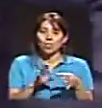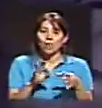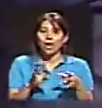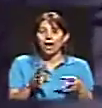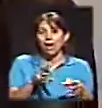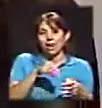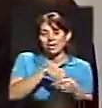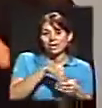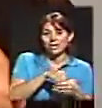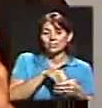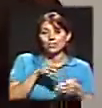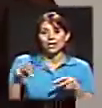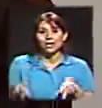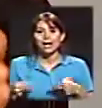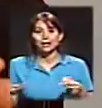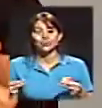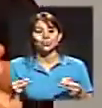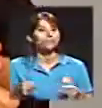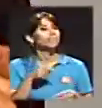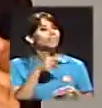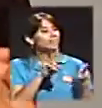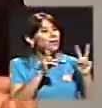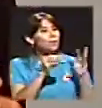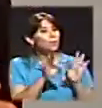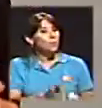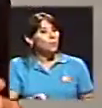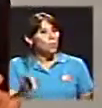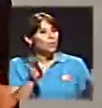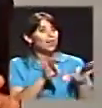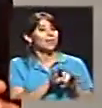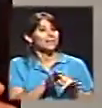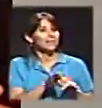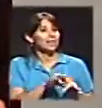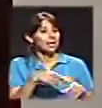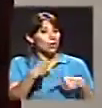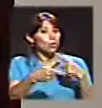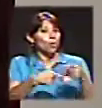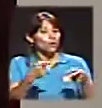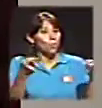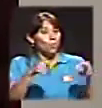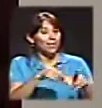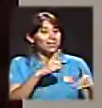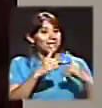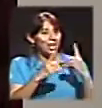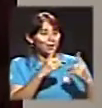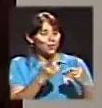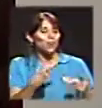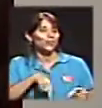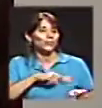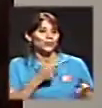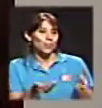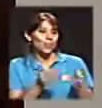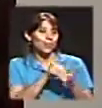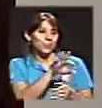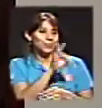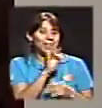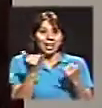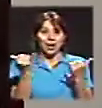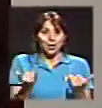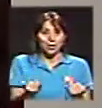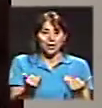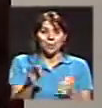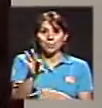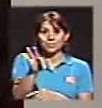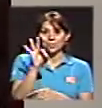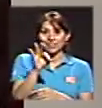gasto. Lo vamos a invitar cuando ese diálogo se inicie, y de momento vamos a invitar a